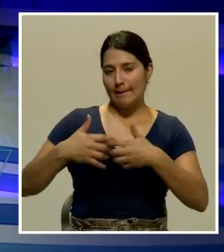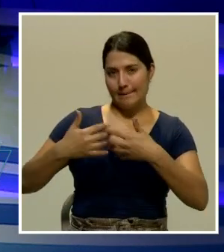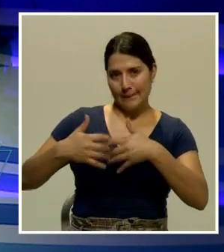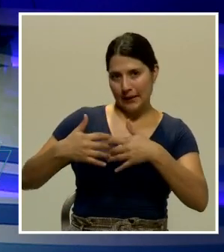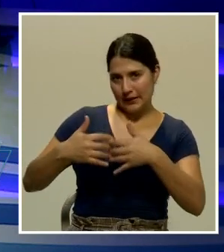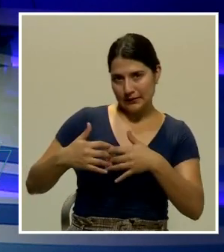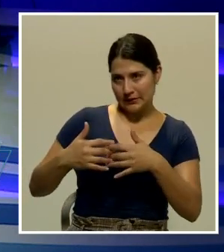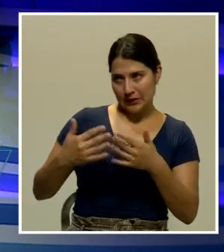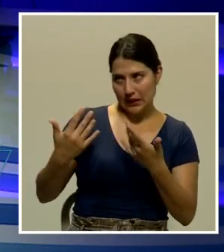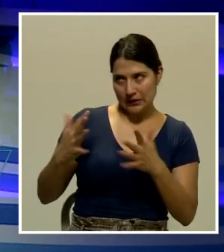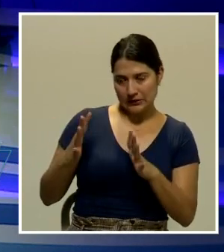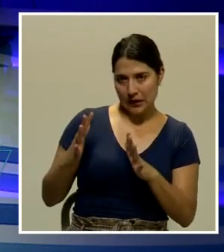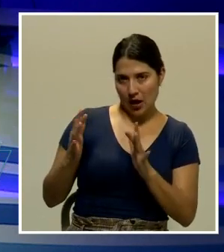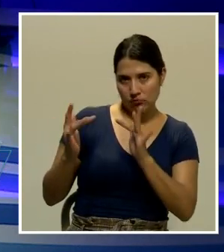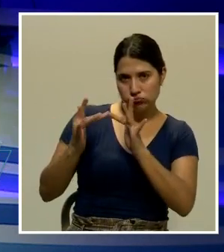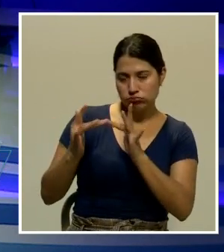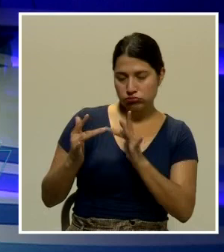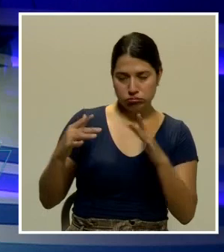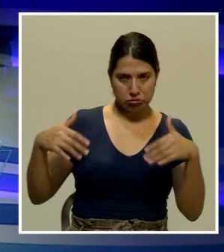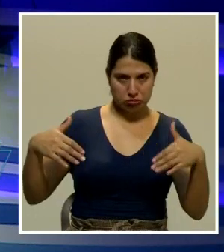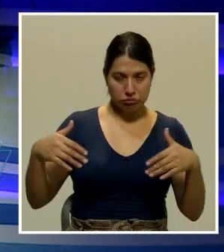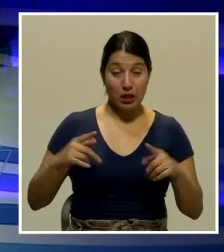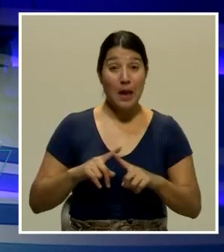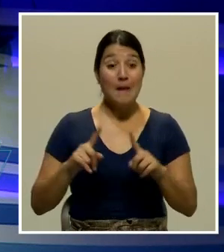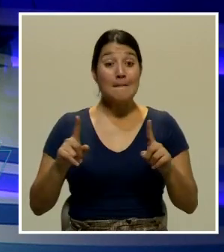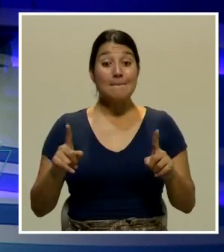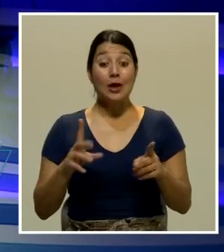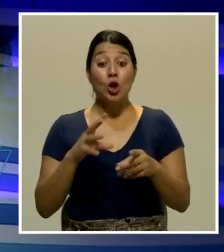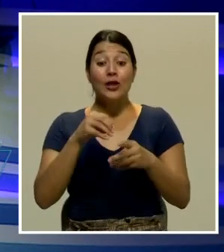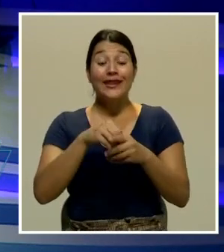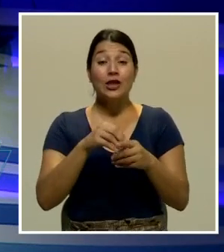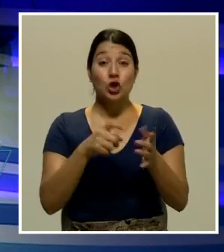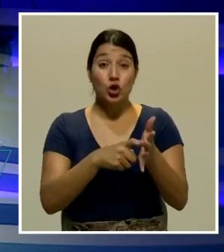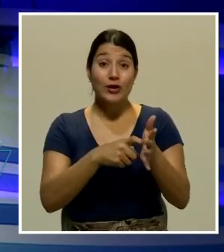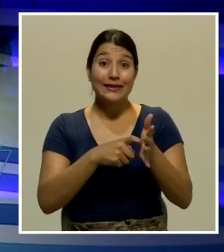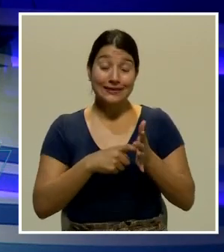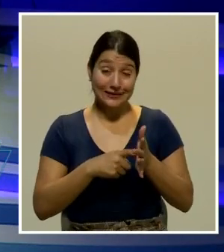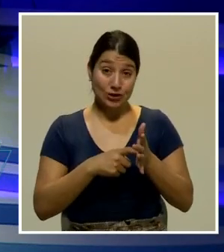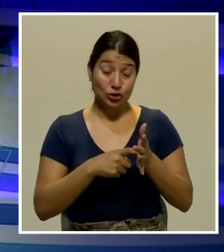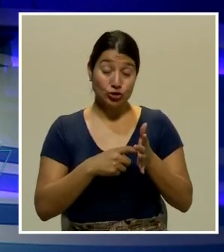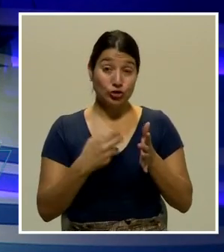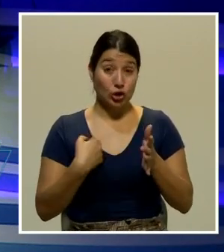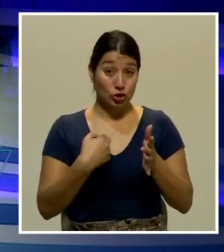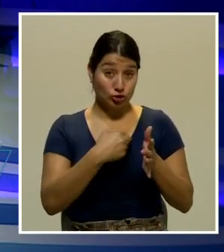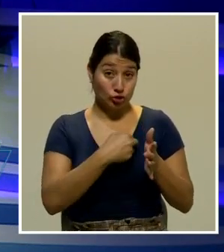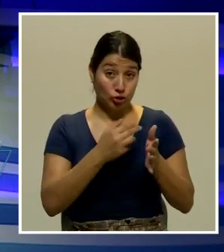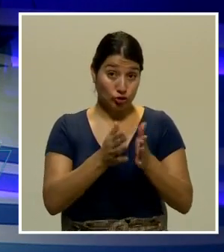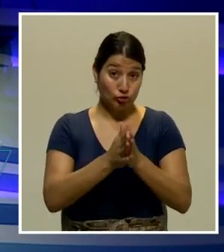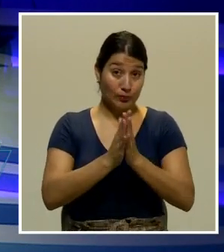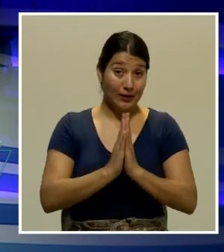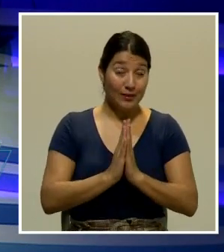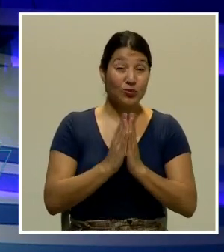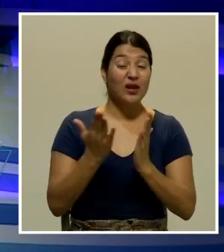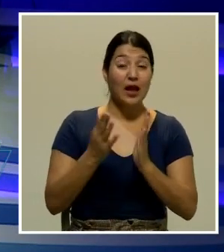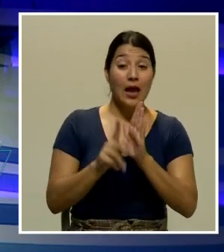al que hayamos visto, pero dentro de los requerimientos que se tendrán es que estos programas no solo sean de la última